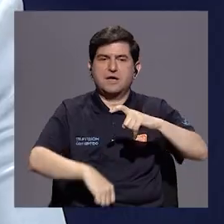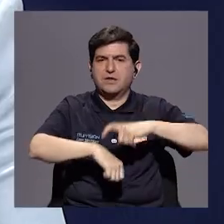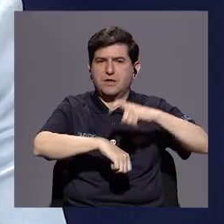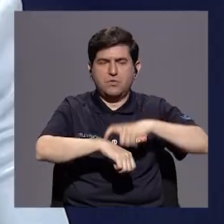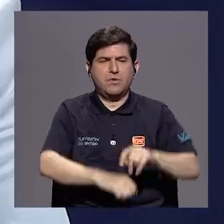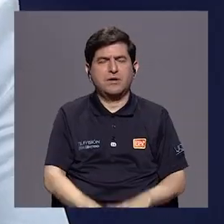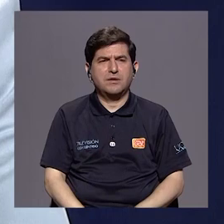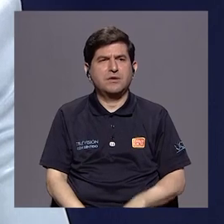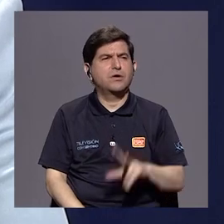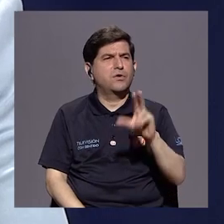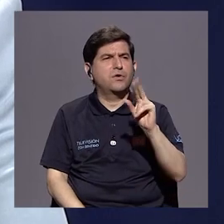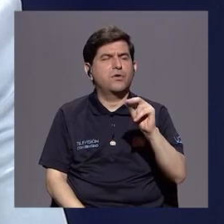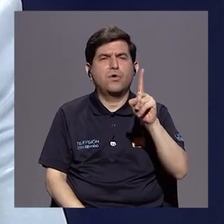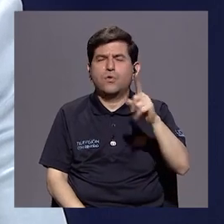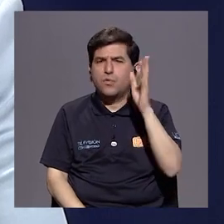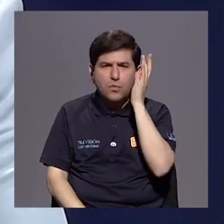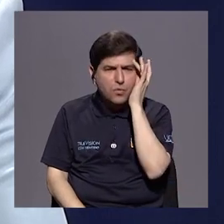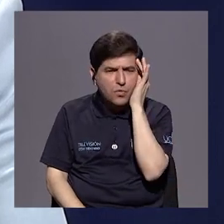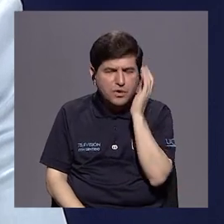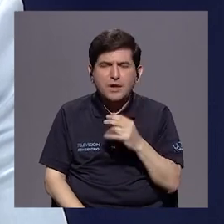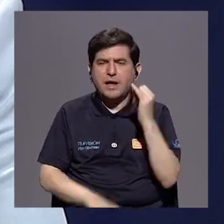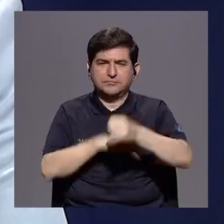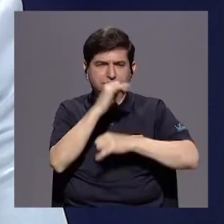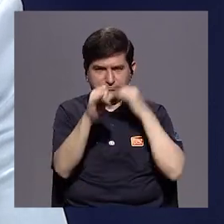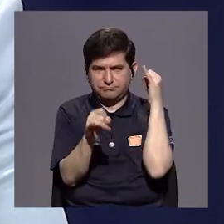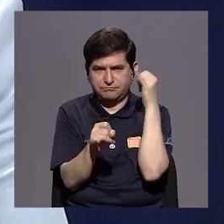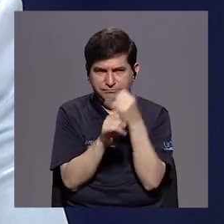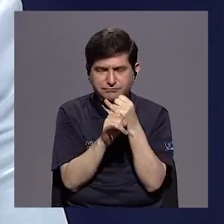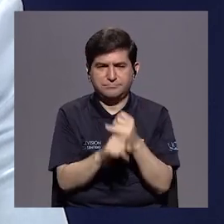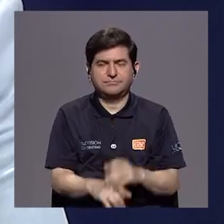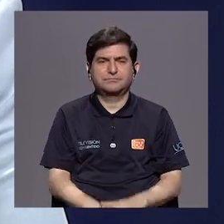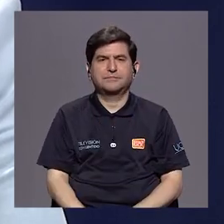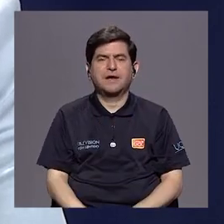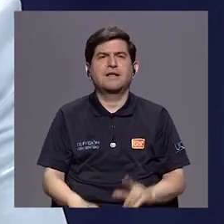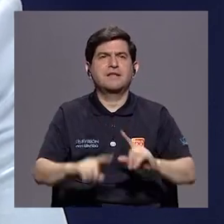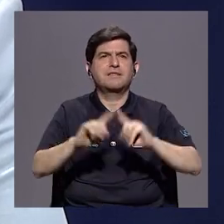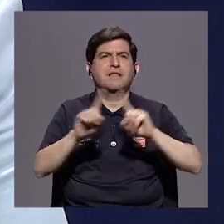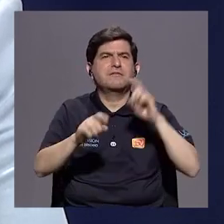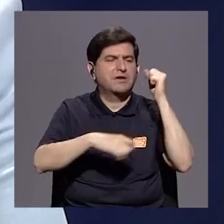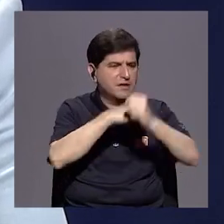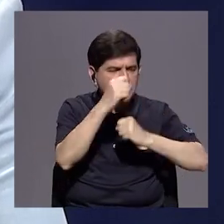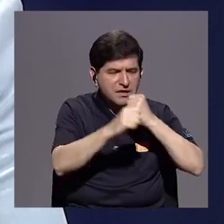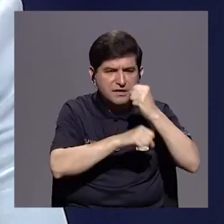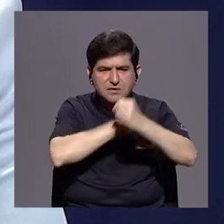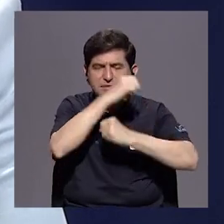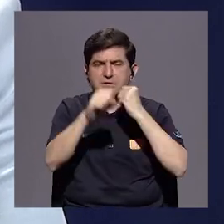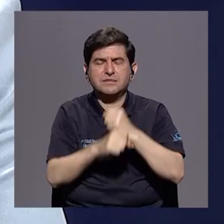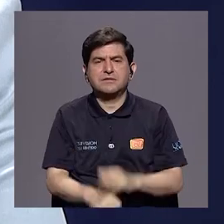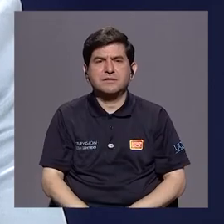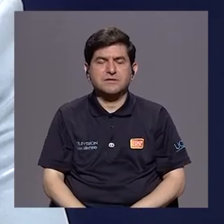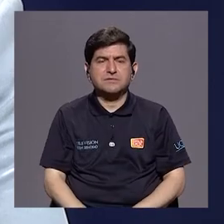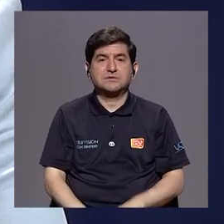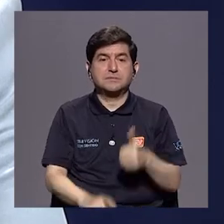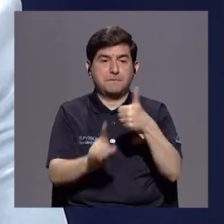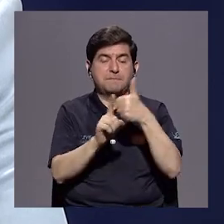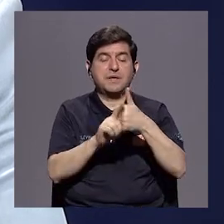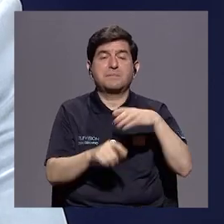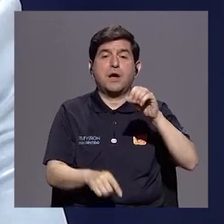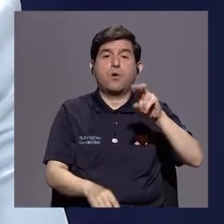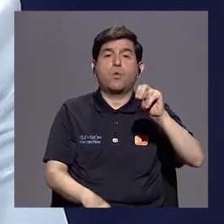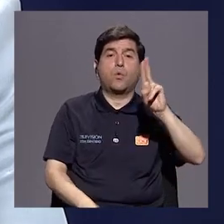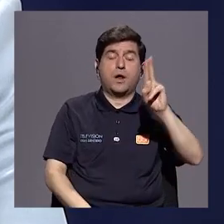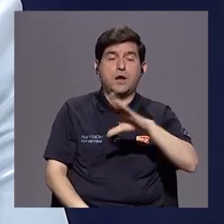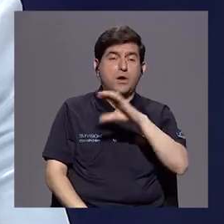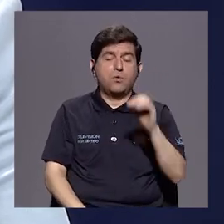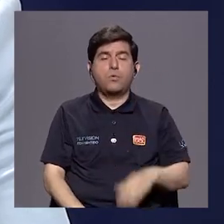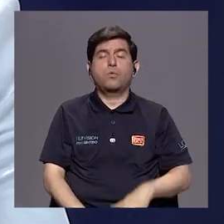todo lo que hay es una preocupación internacional desde hace ya varias décadas en causada por las mismas naciones unidas